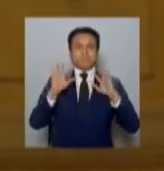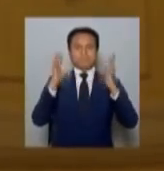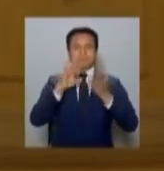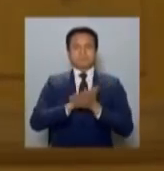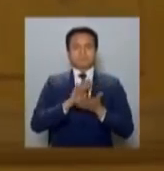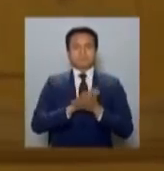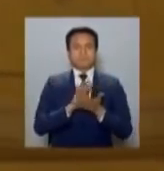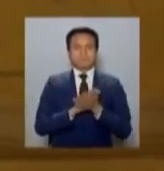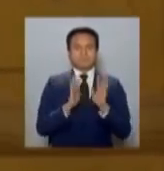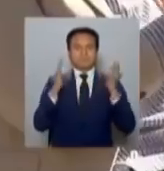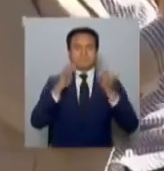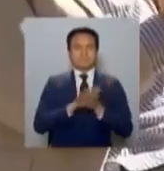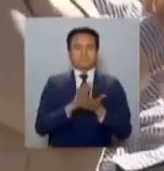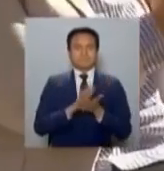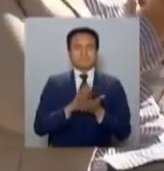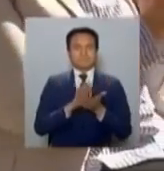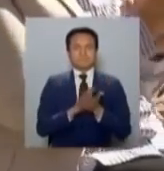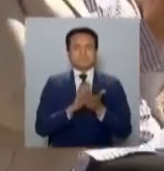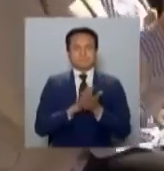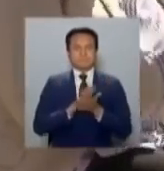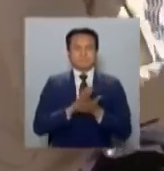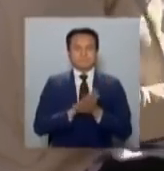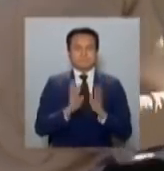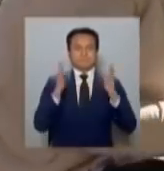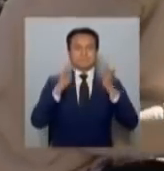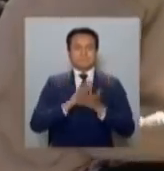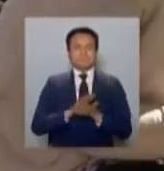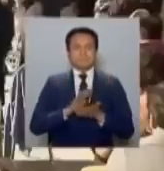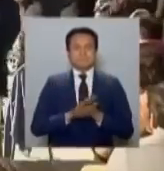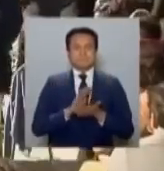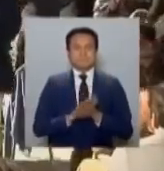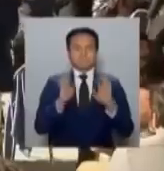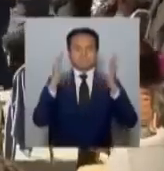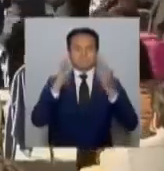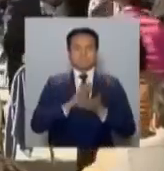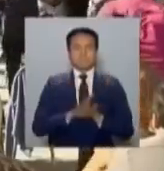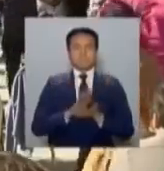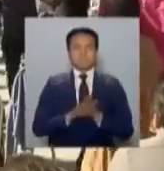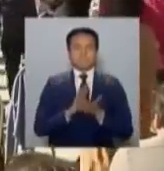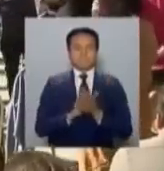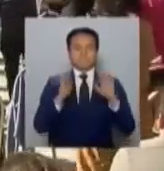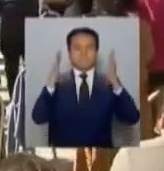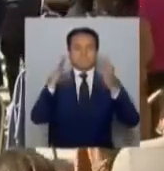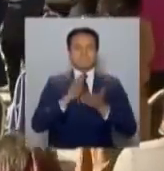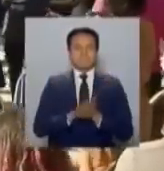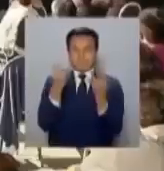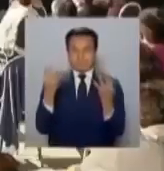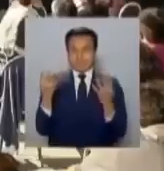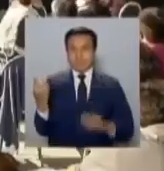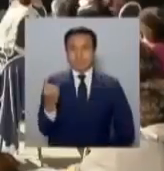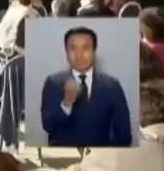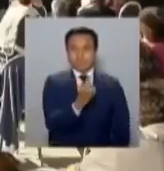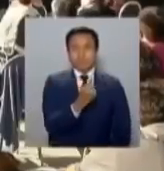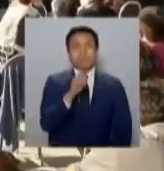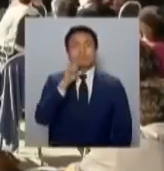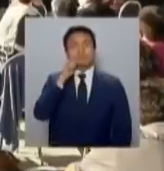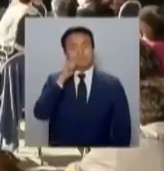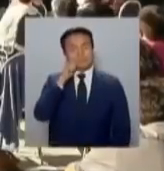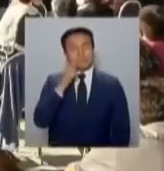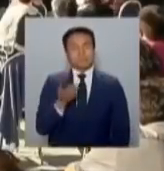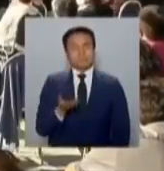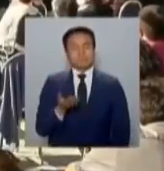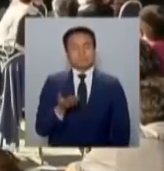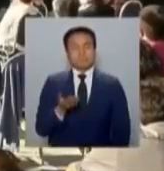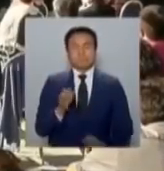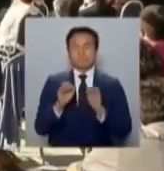otro tipo de ayudas por ahora no. Y también hay que reconocer que él también cambió de opinión, porque él también estuvo en contra de los retiros en algún momento, o sea, aceptó